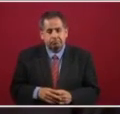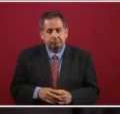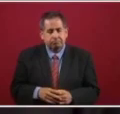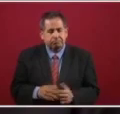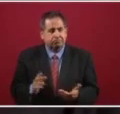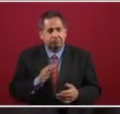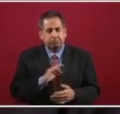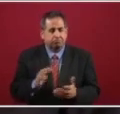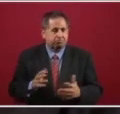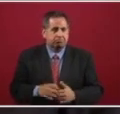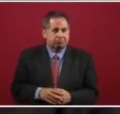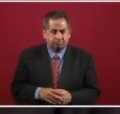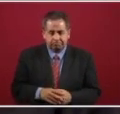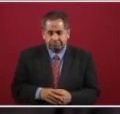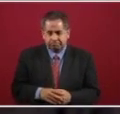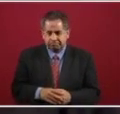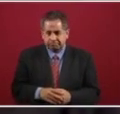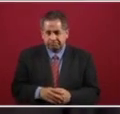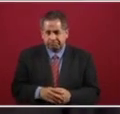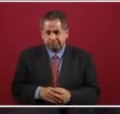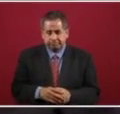pocos